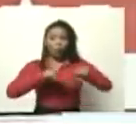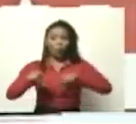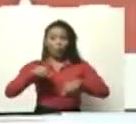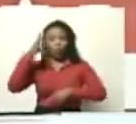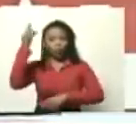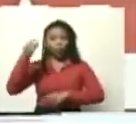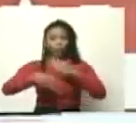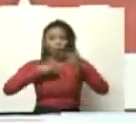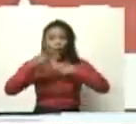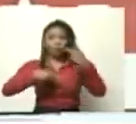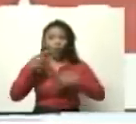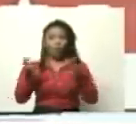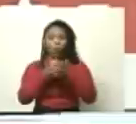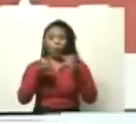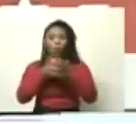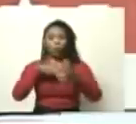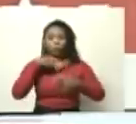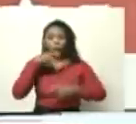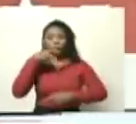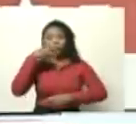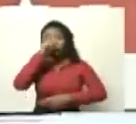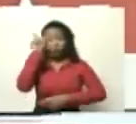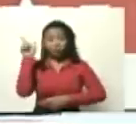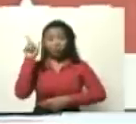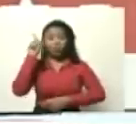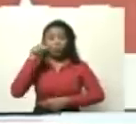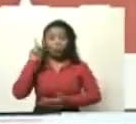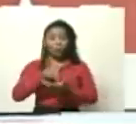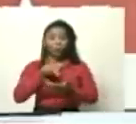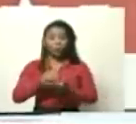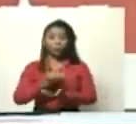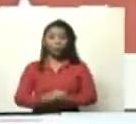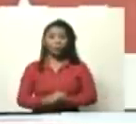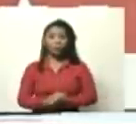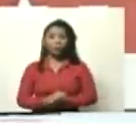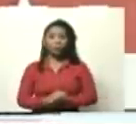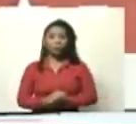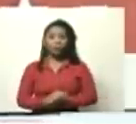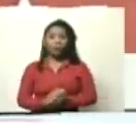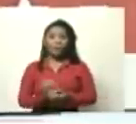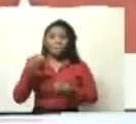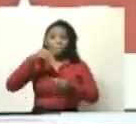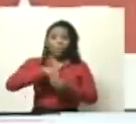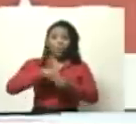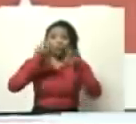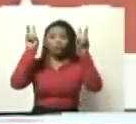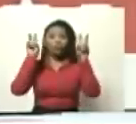Consejo Político del partido. Entonces que también fueron incorporados